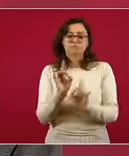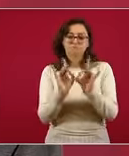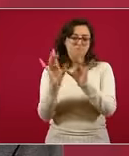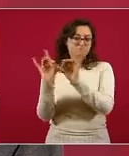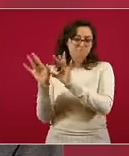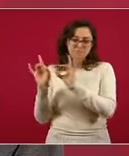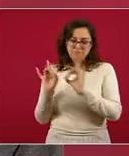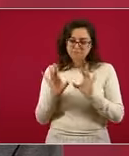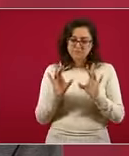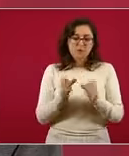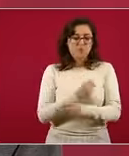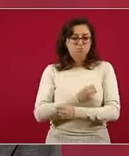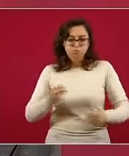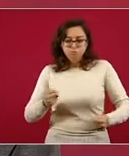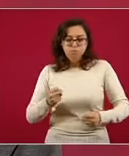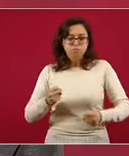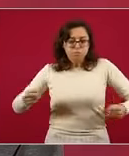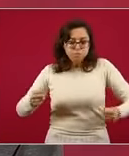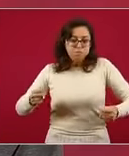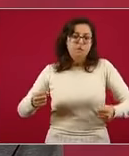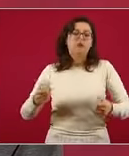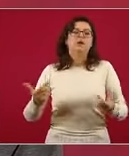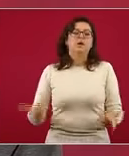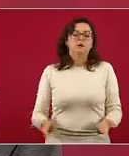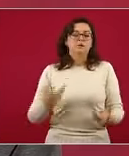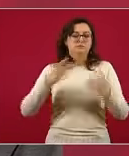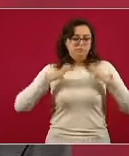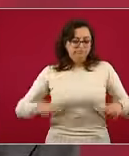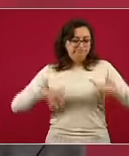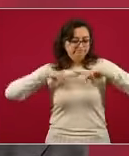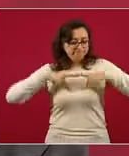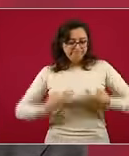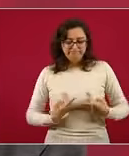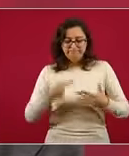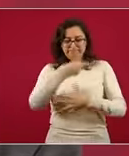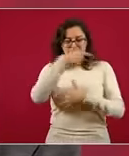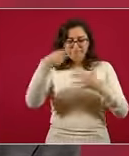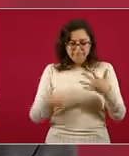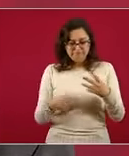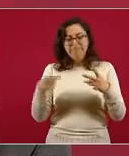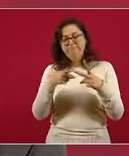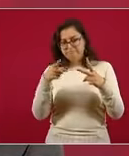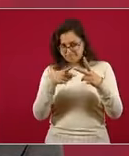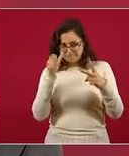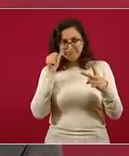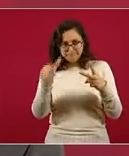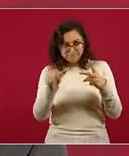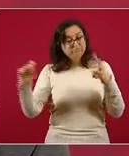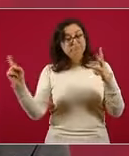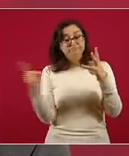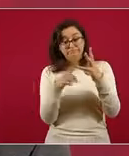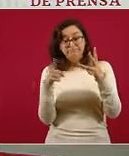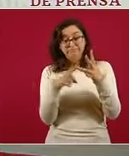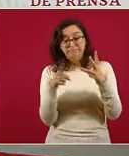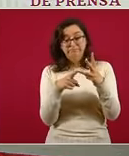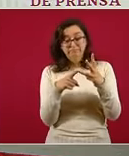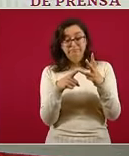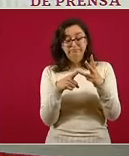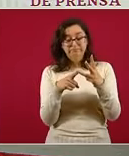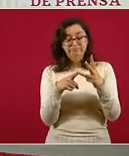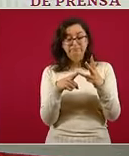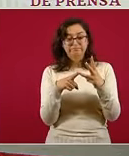otras, obesidad, sobrepeso, inmunosupresión, etcétera. Entonces, otro eje de priorización. Y un tercer eje de priorización